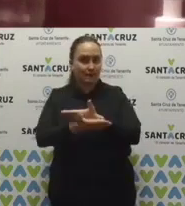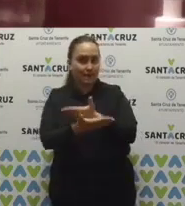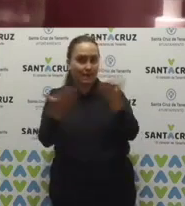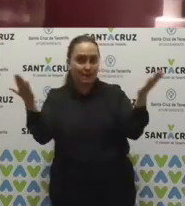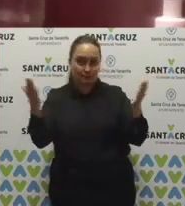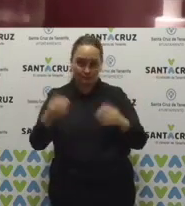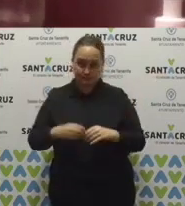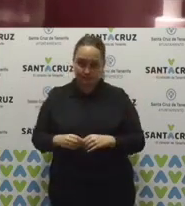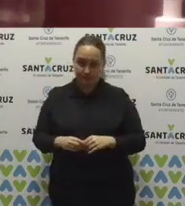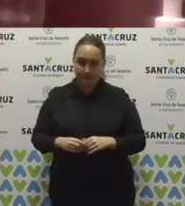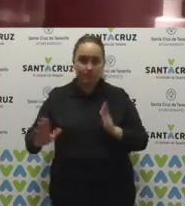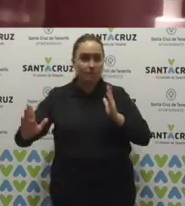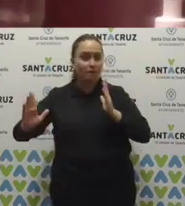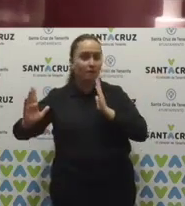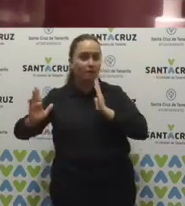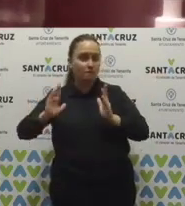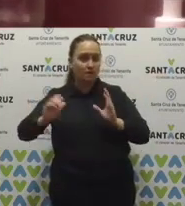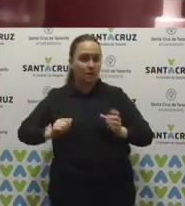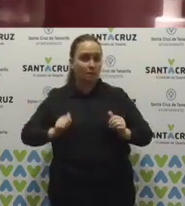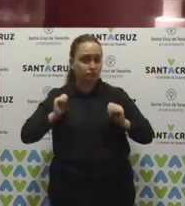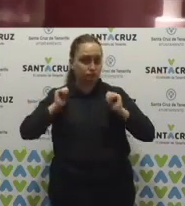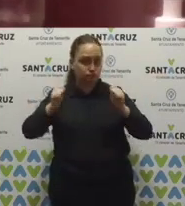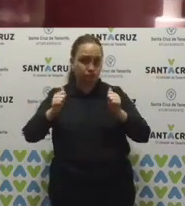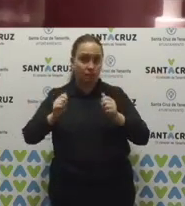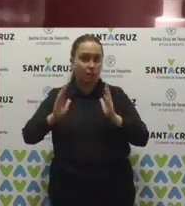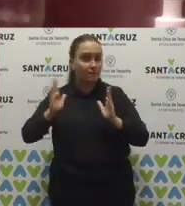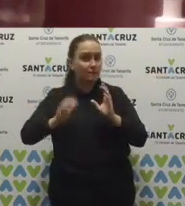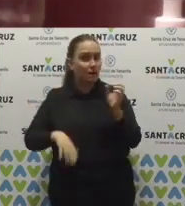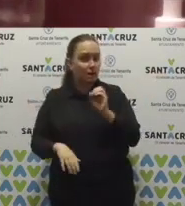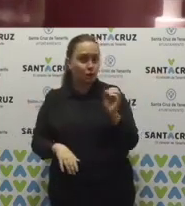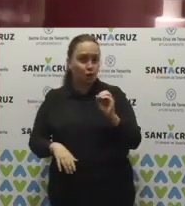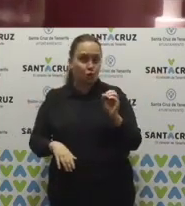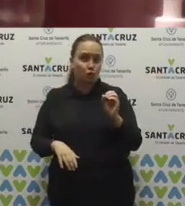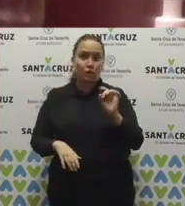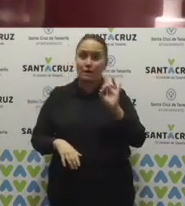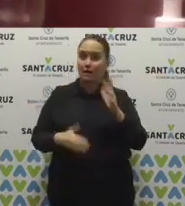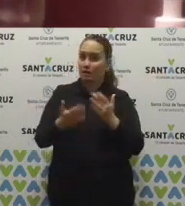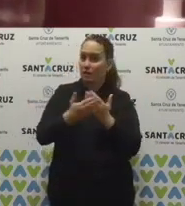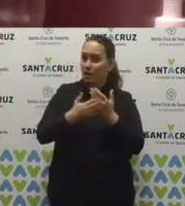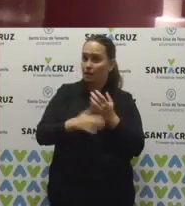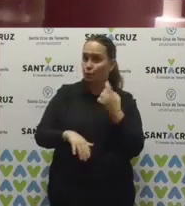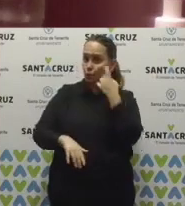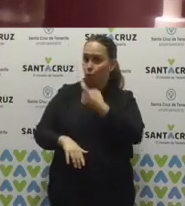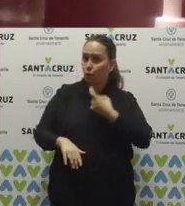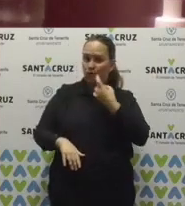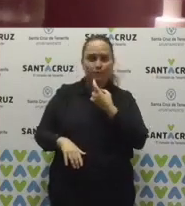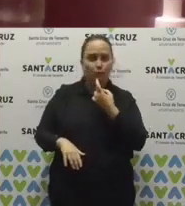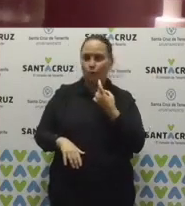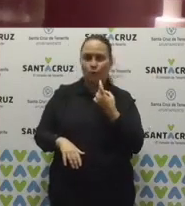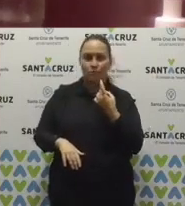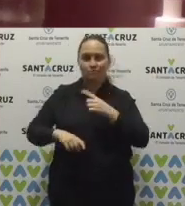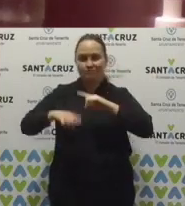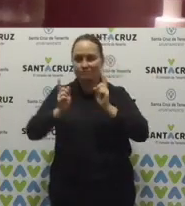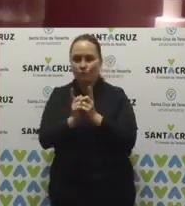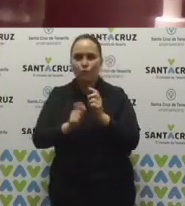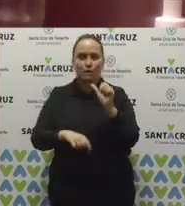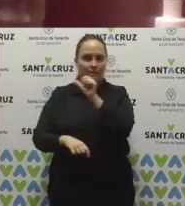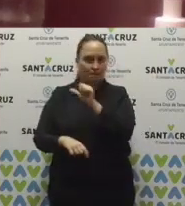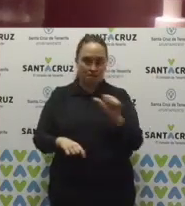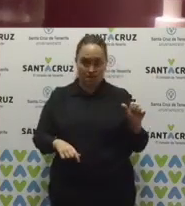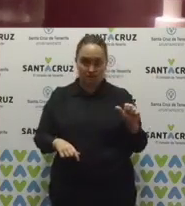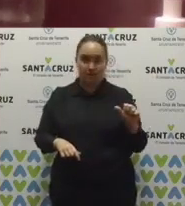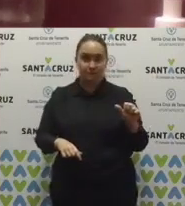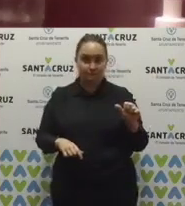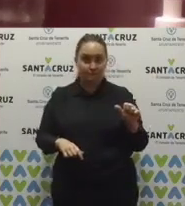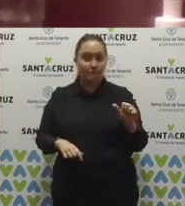en marcha las fases la fase 0 no duró 15 días duró una semana y cuando se pusieron